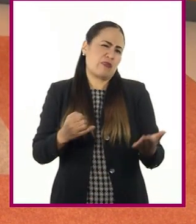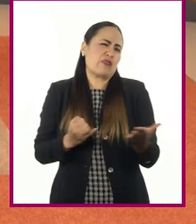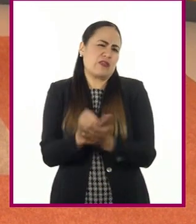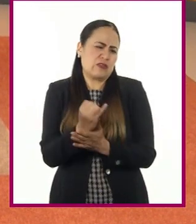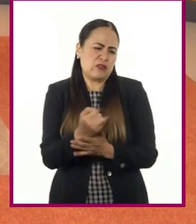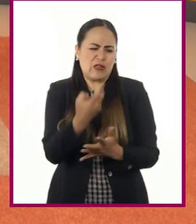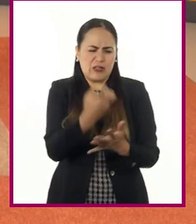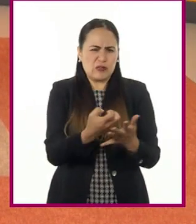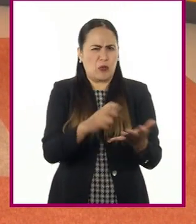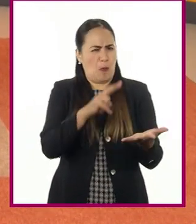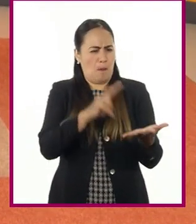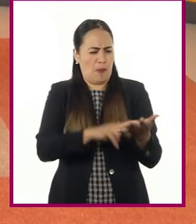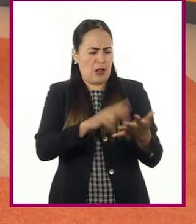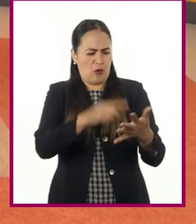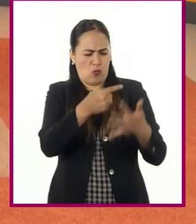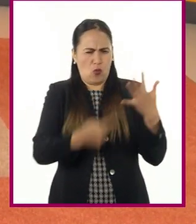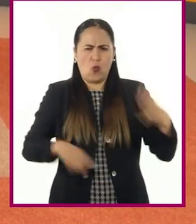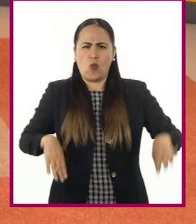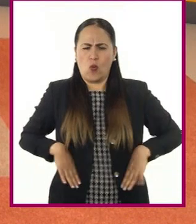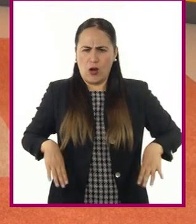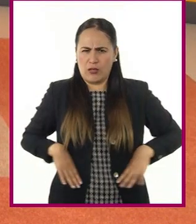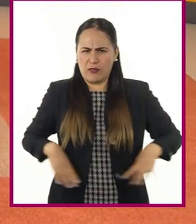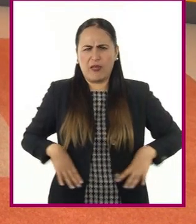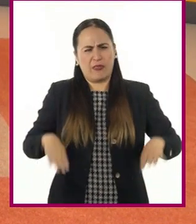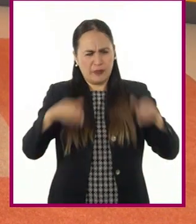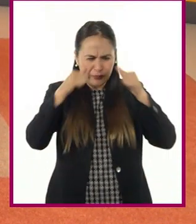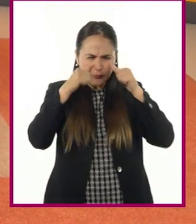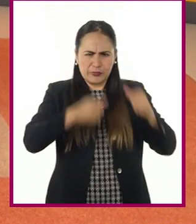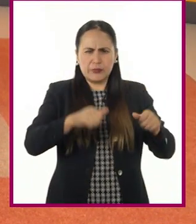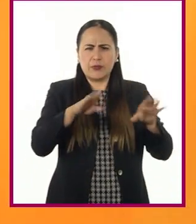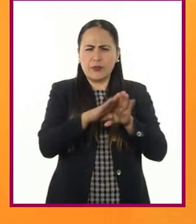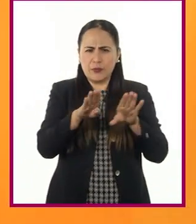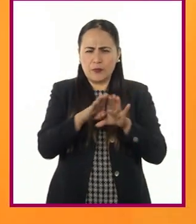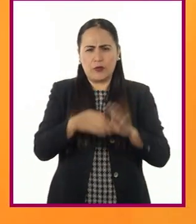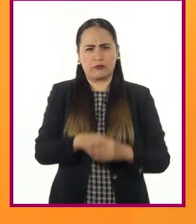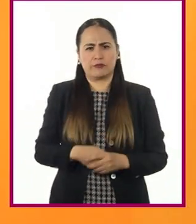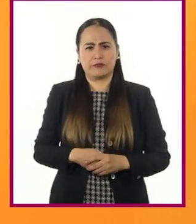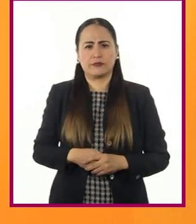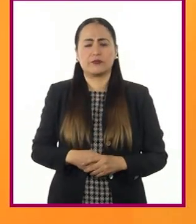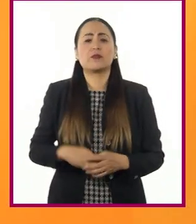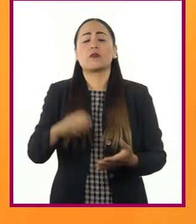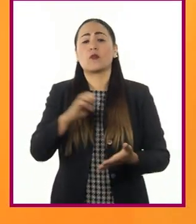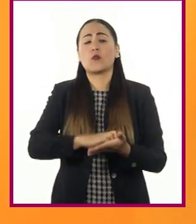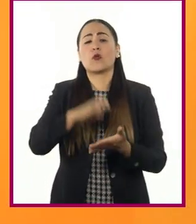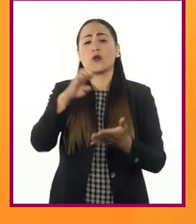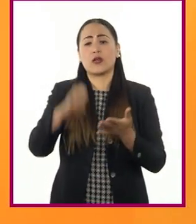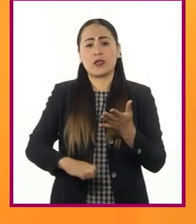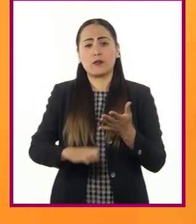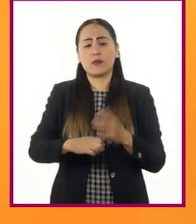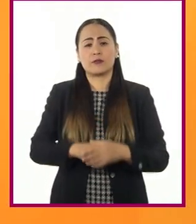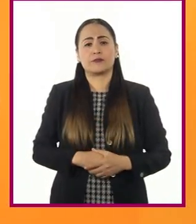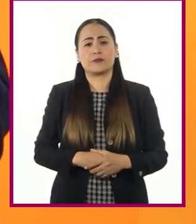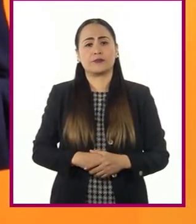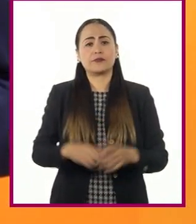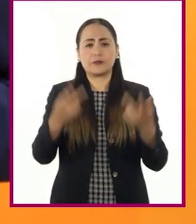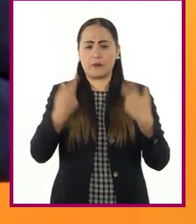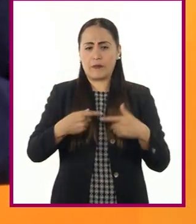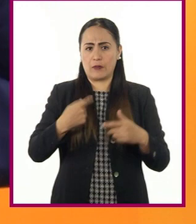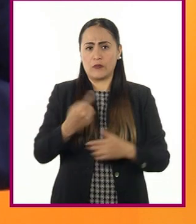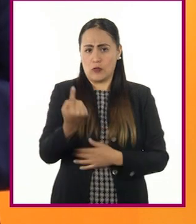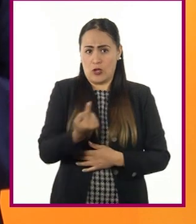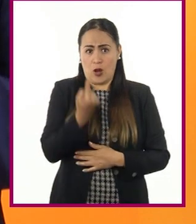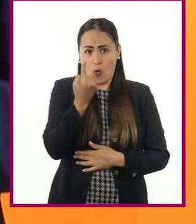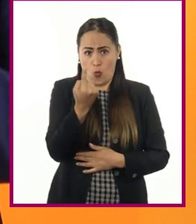Se pueden presentar varias situaciones cotidianas. Por ejemplo, cuando a una persona se le